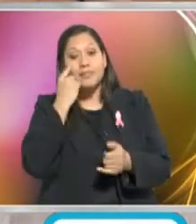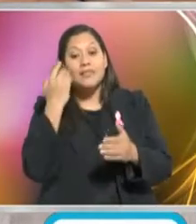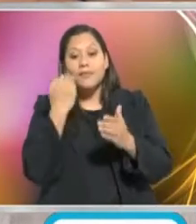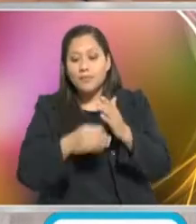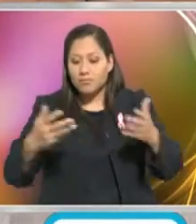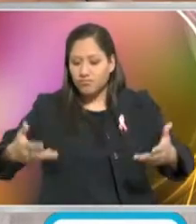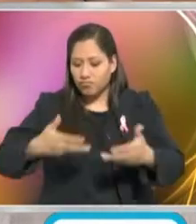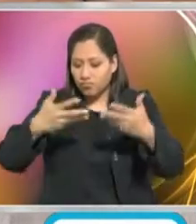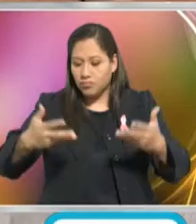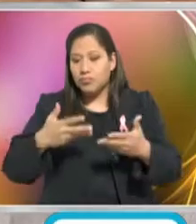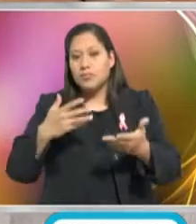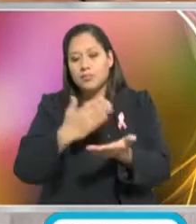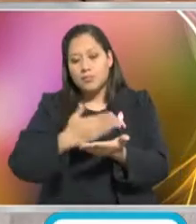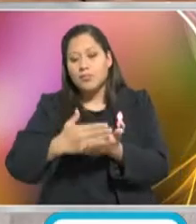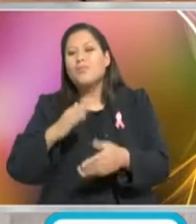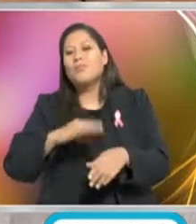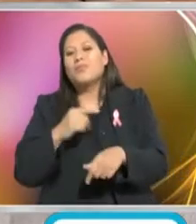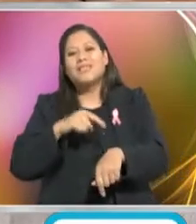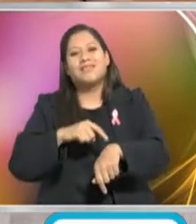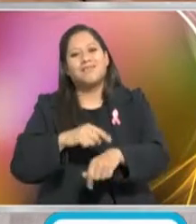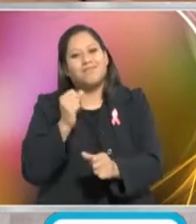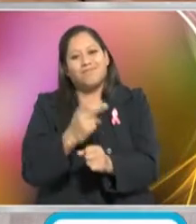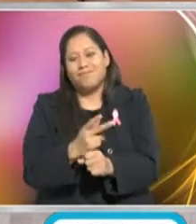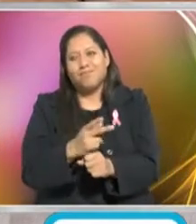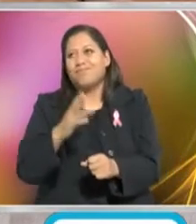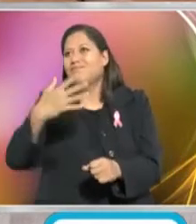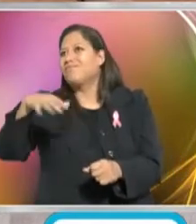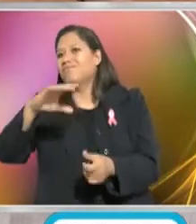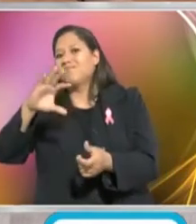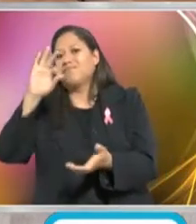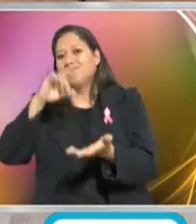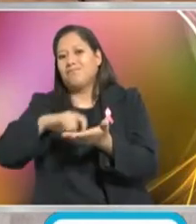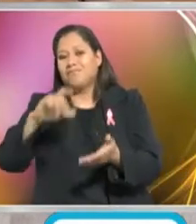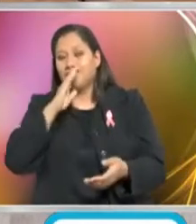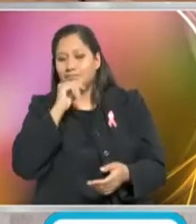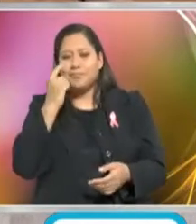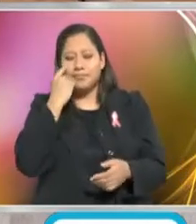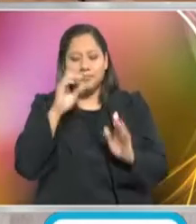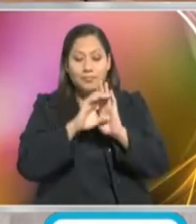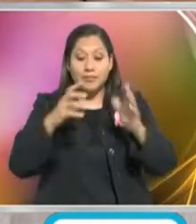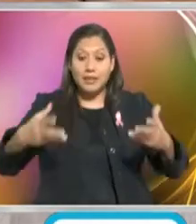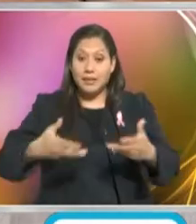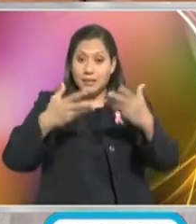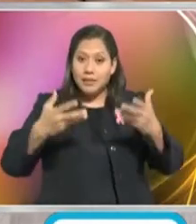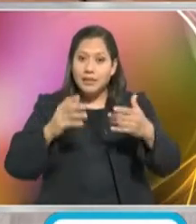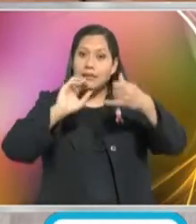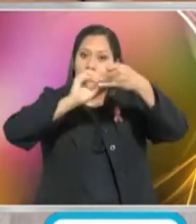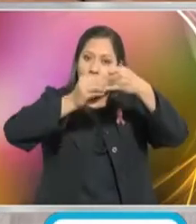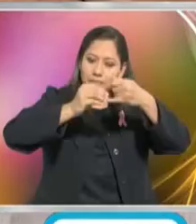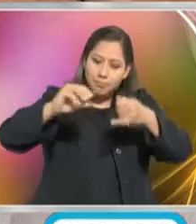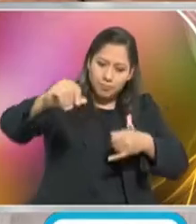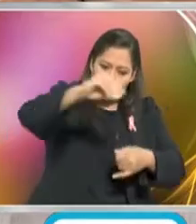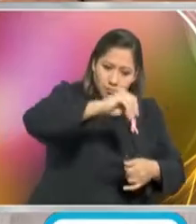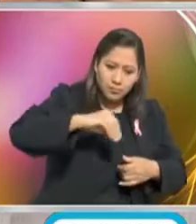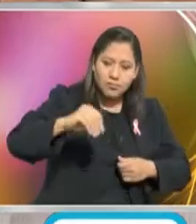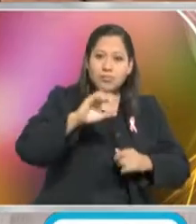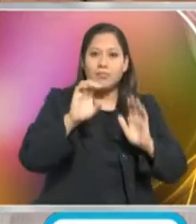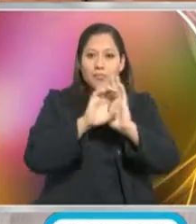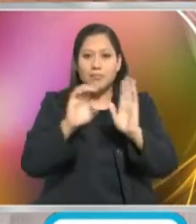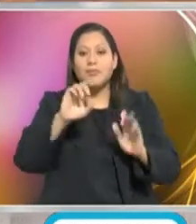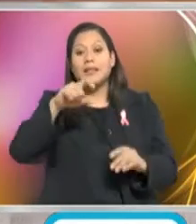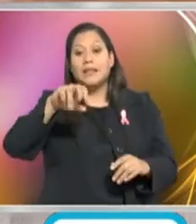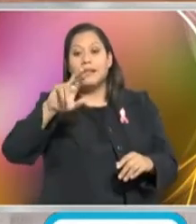la ensalada porque era muy temprano conseguirla, pero imagínense una ensalada con alguna semilla, puede ser, yo les traje aquí quinoa,